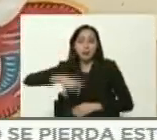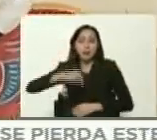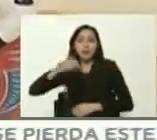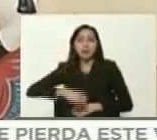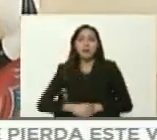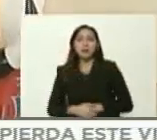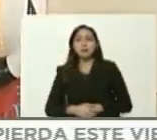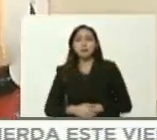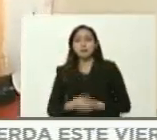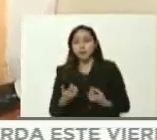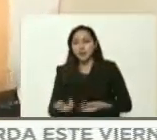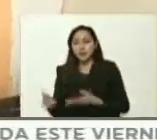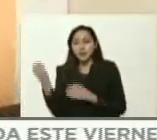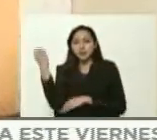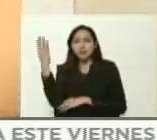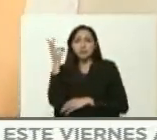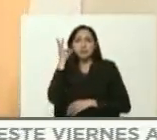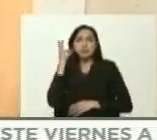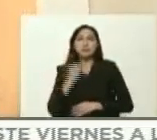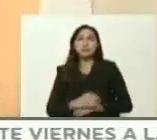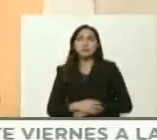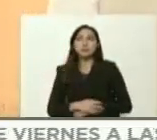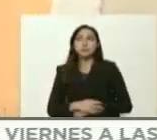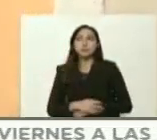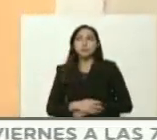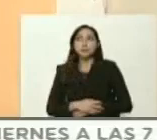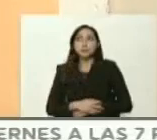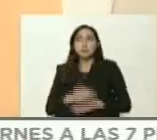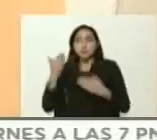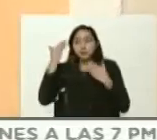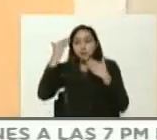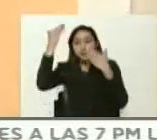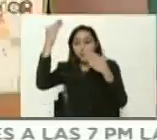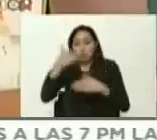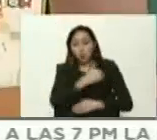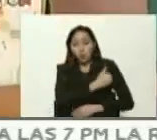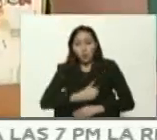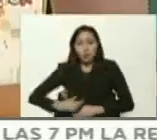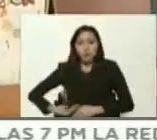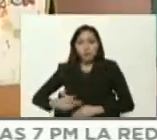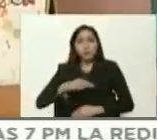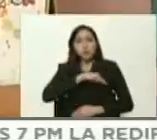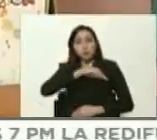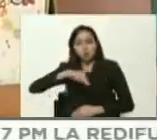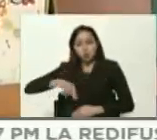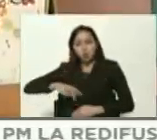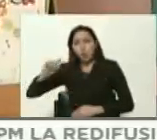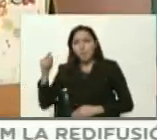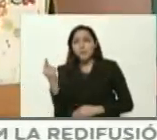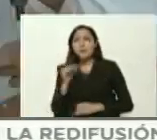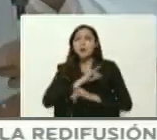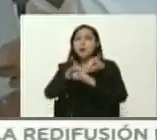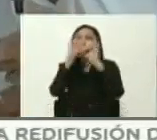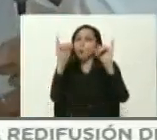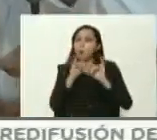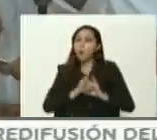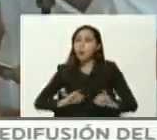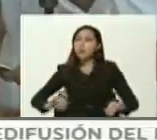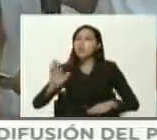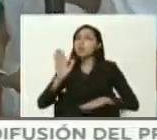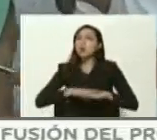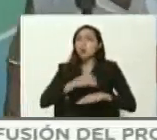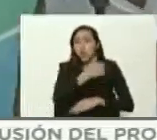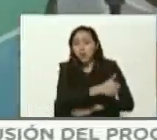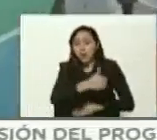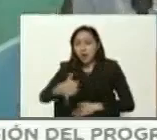misión. Adelante, Norius. Saludos, presidente. Bueno, aquí estamos, primero, felices, porque en cada